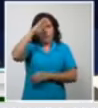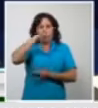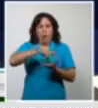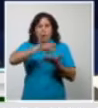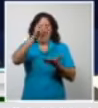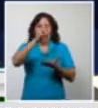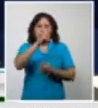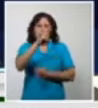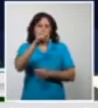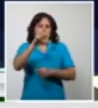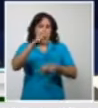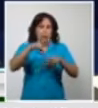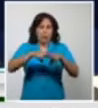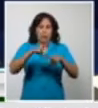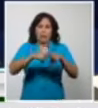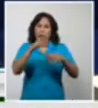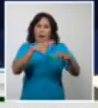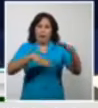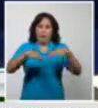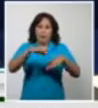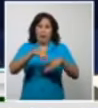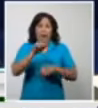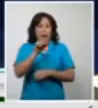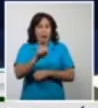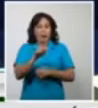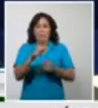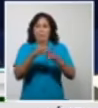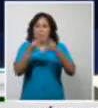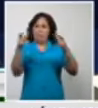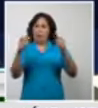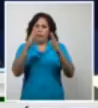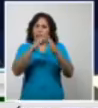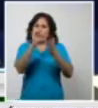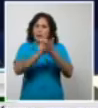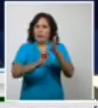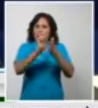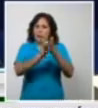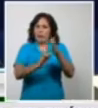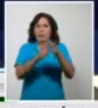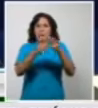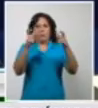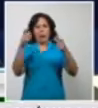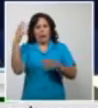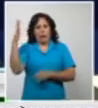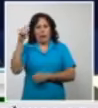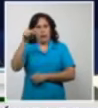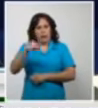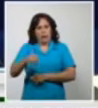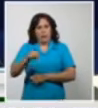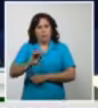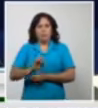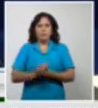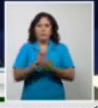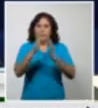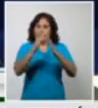y Playa, en el caso de La Habana, son los que concentran el mayor número de extranjeros en casas de